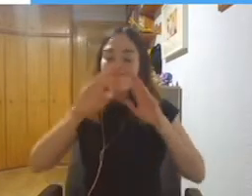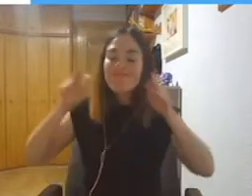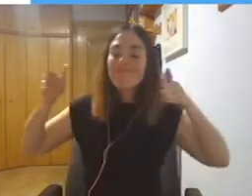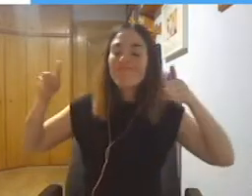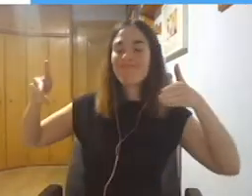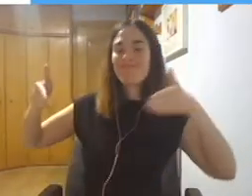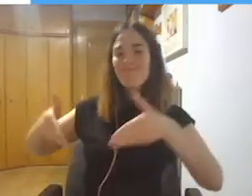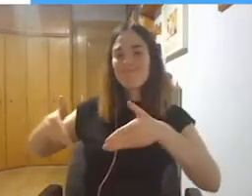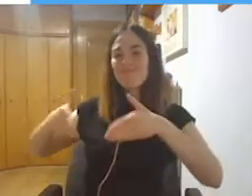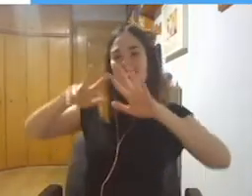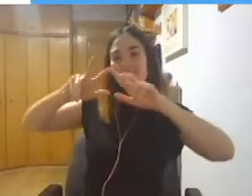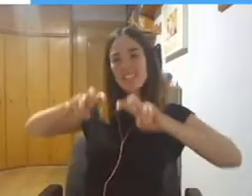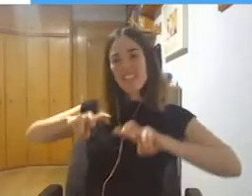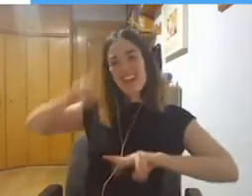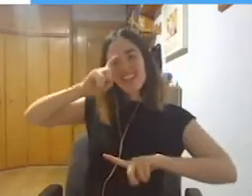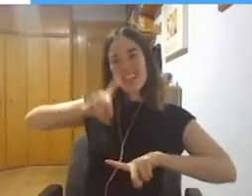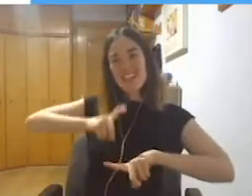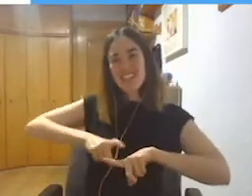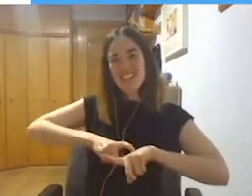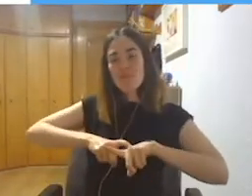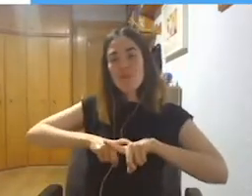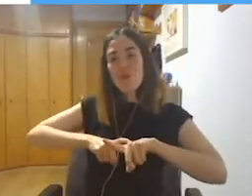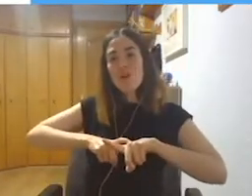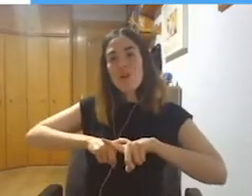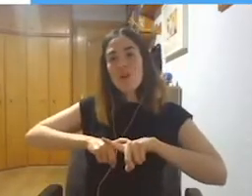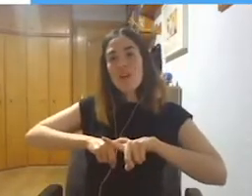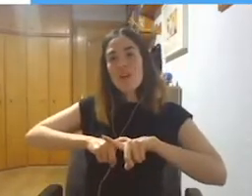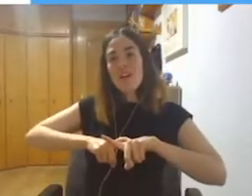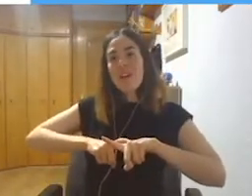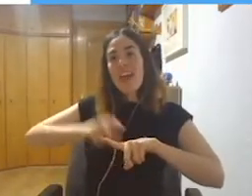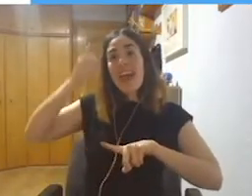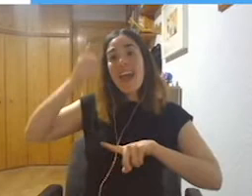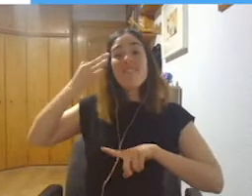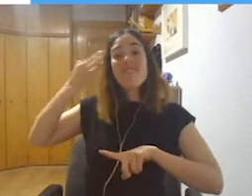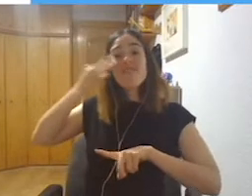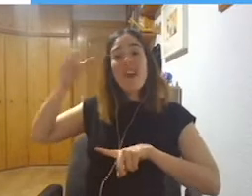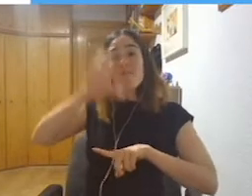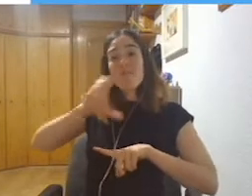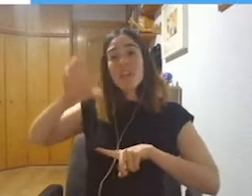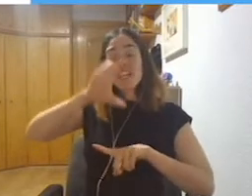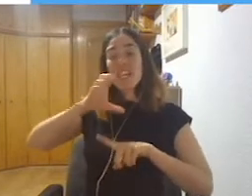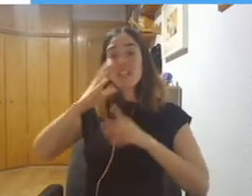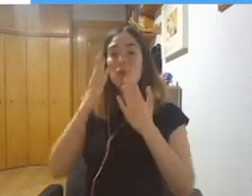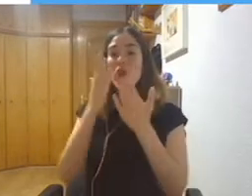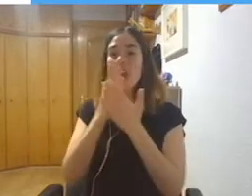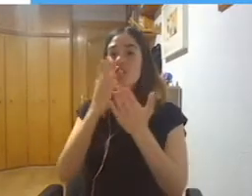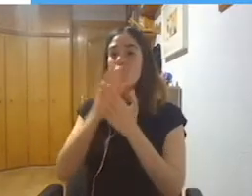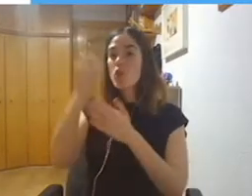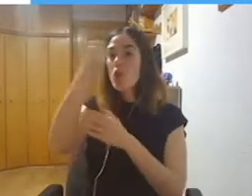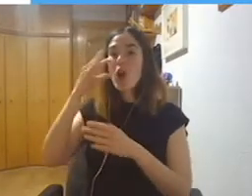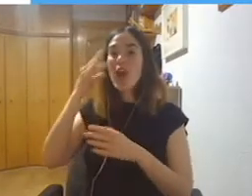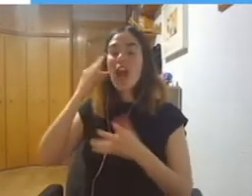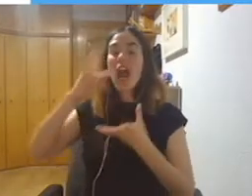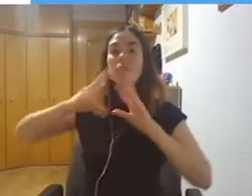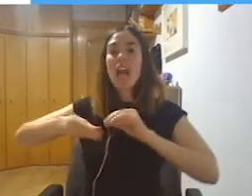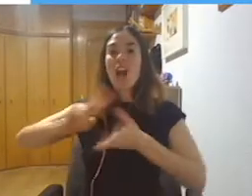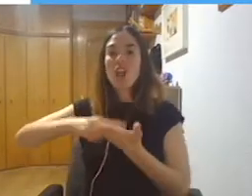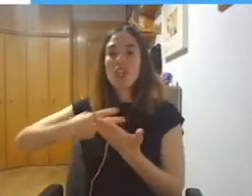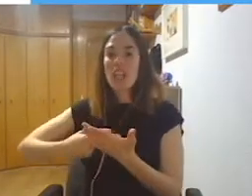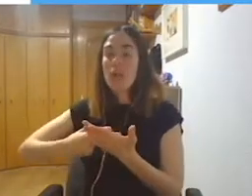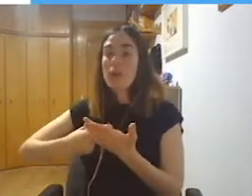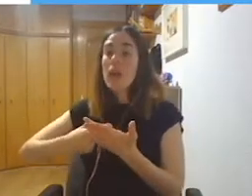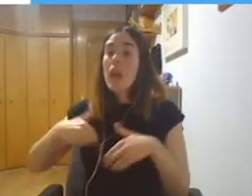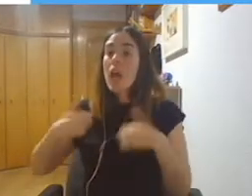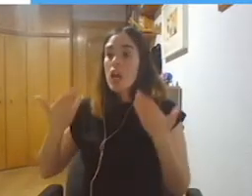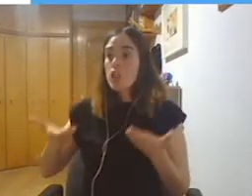enfocar este tipo de investigación en el feminismo y los estudios de género aplicado a los intérpretes. Entonces, si tenemos en